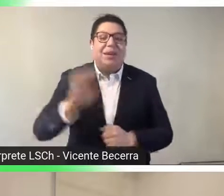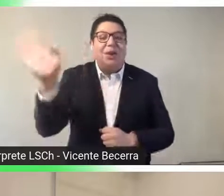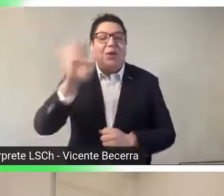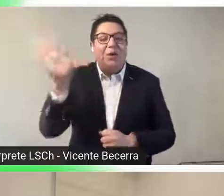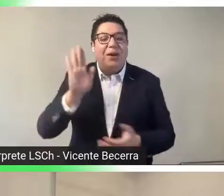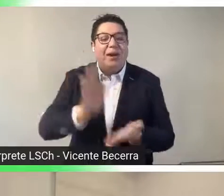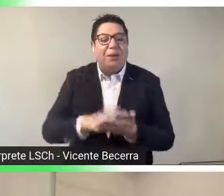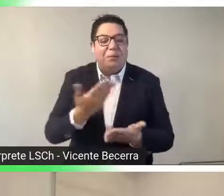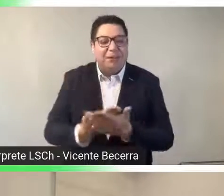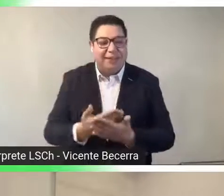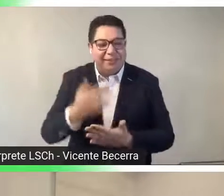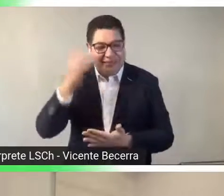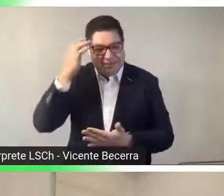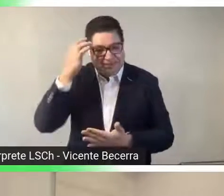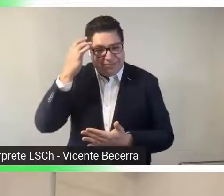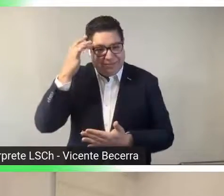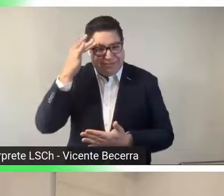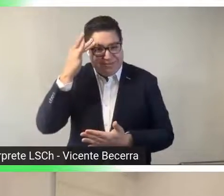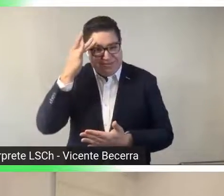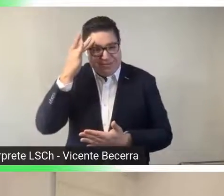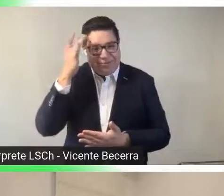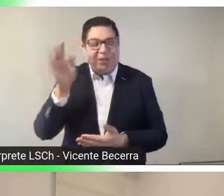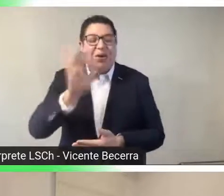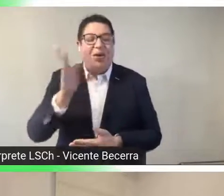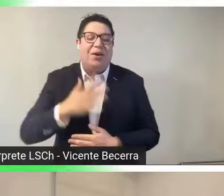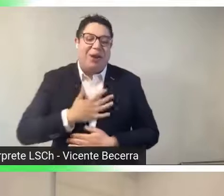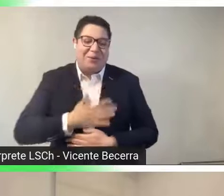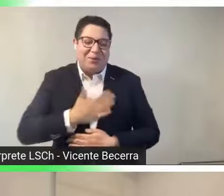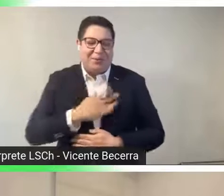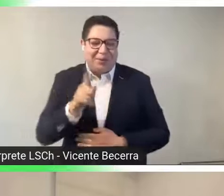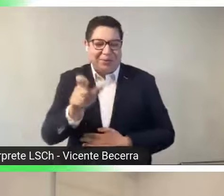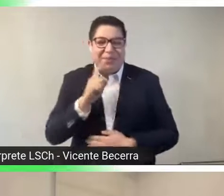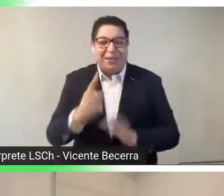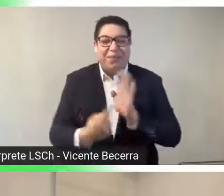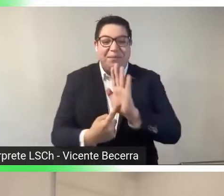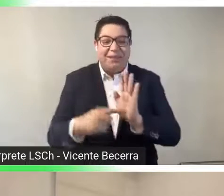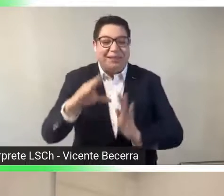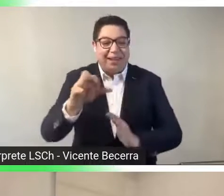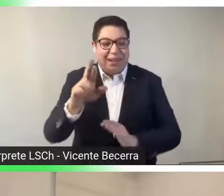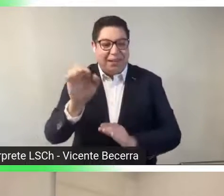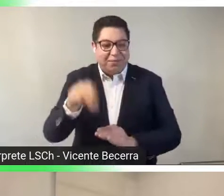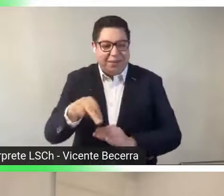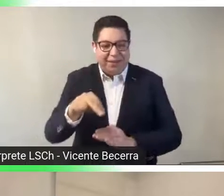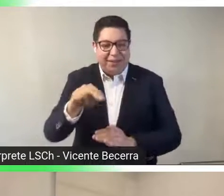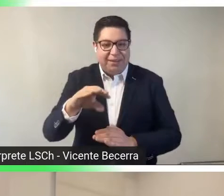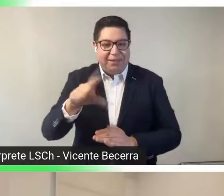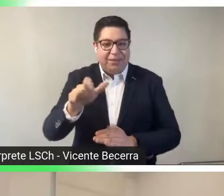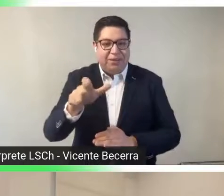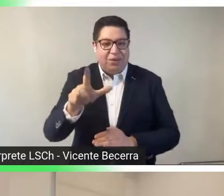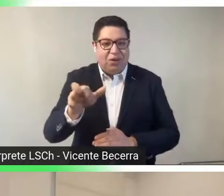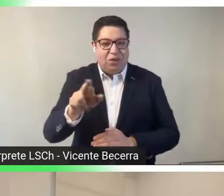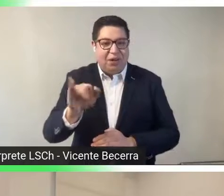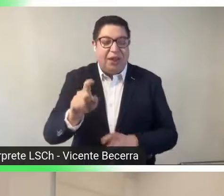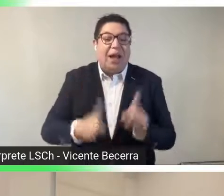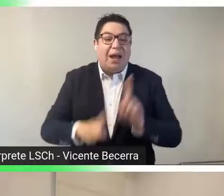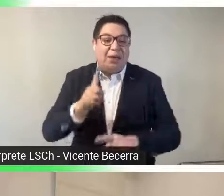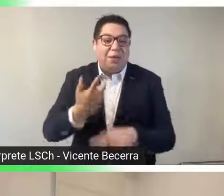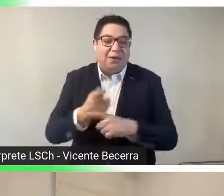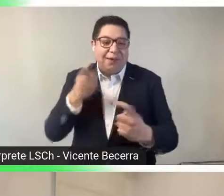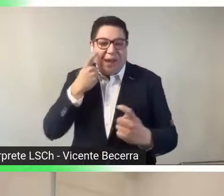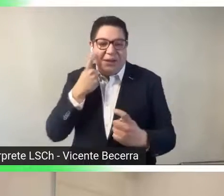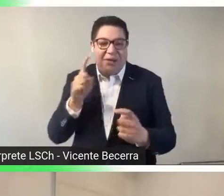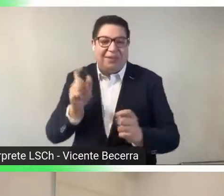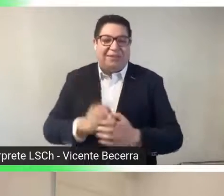estás? Hola, subsecretaria, un gusto tenerte. Te presento Carmen Gloria. Me imagino que sí. De alguna manera ya se conocen.